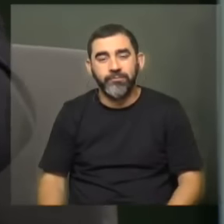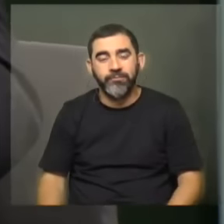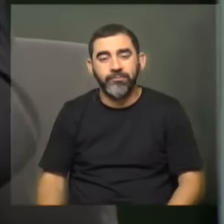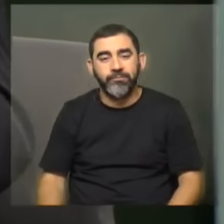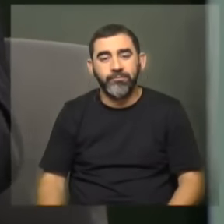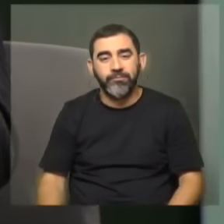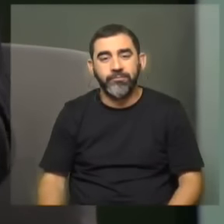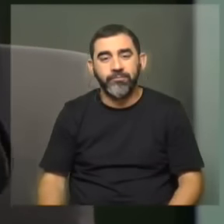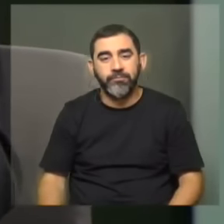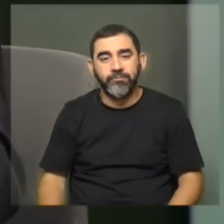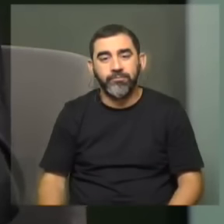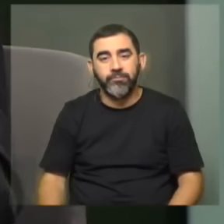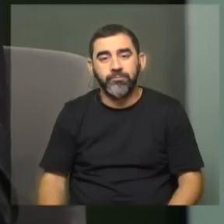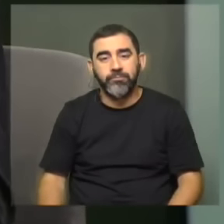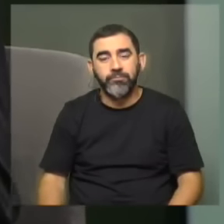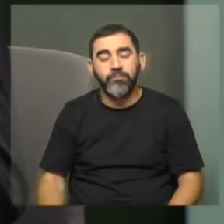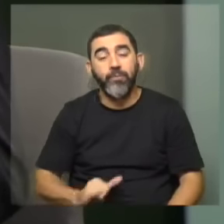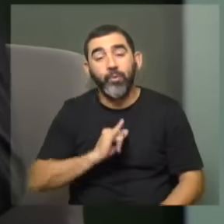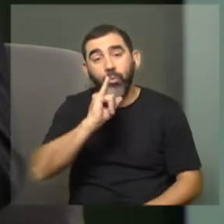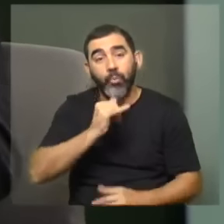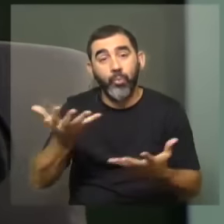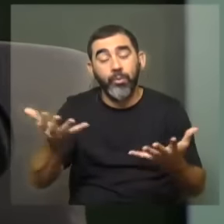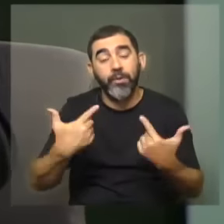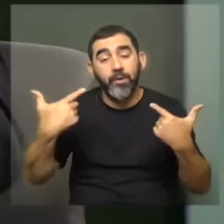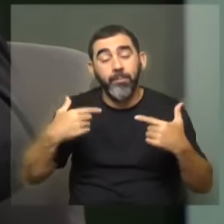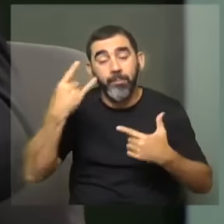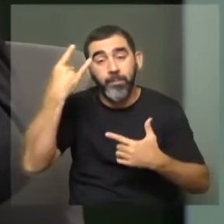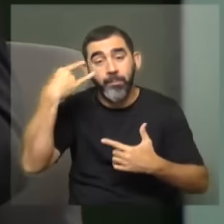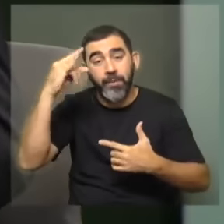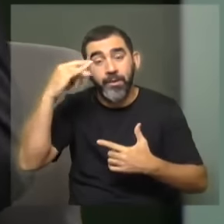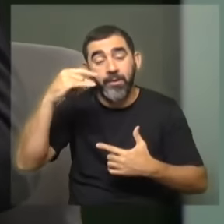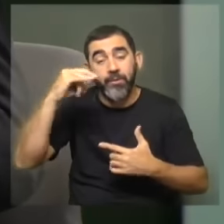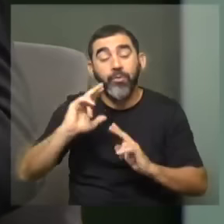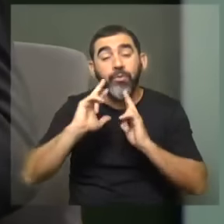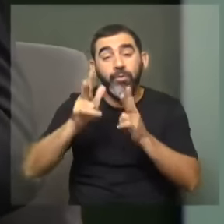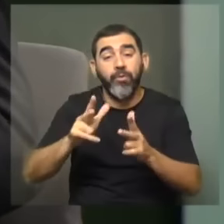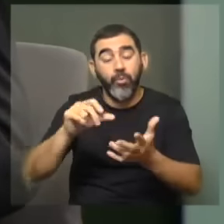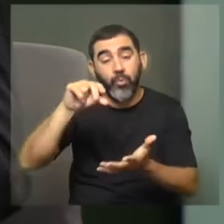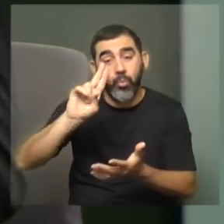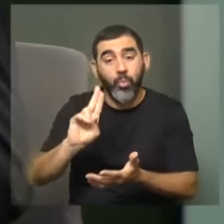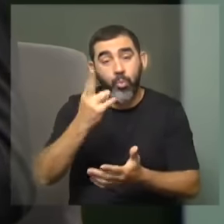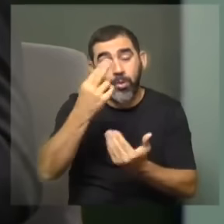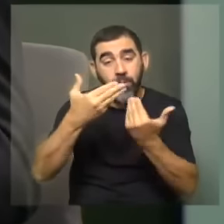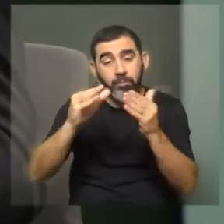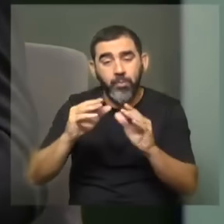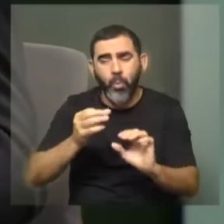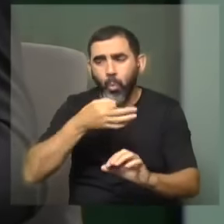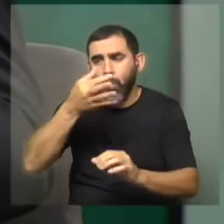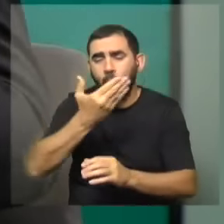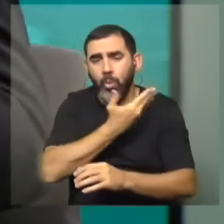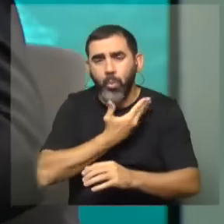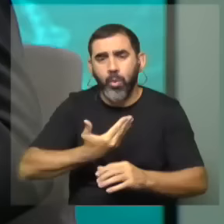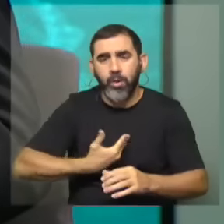ministro bueno nosotros les contamos ahora que el ministro de ganadería agricultura y pesca dijo que nuestro país tiene apertura con cualquier tipo de gobierno